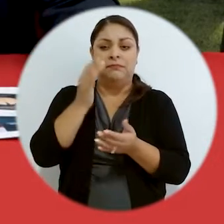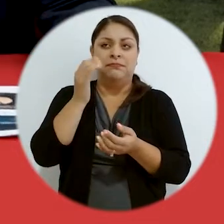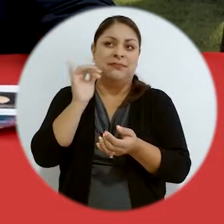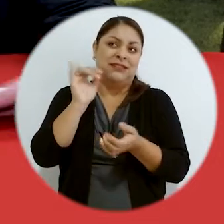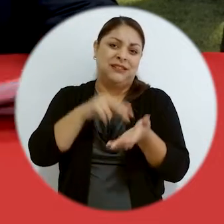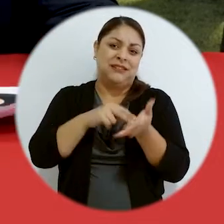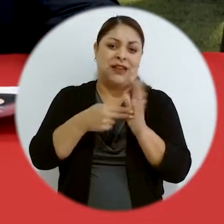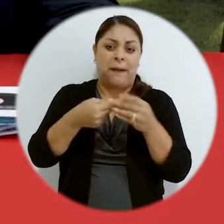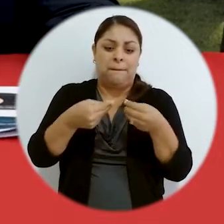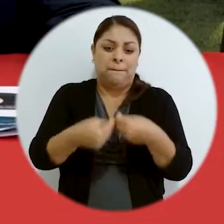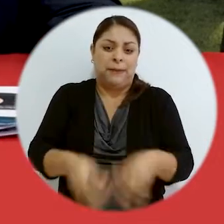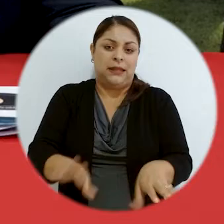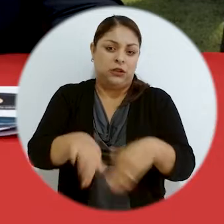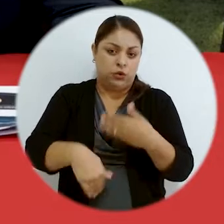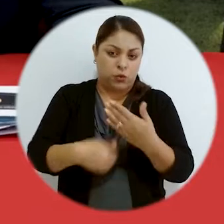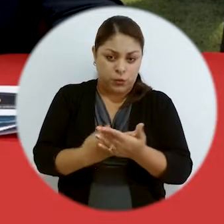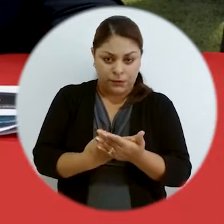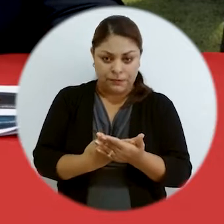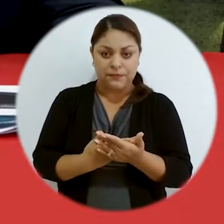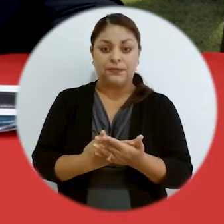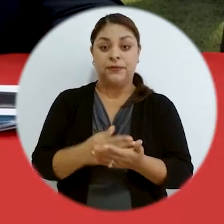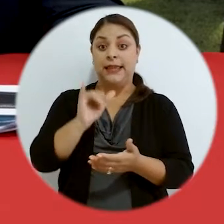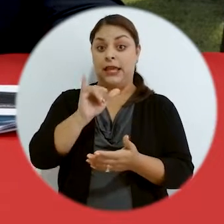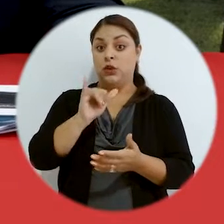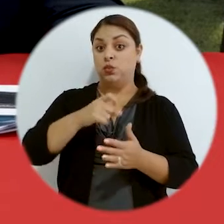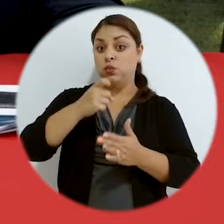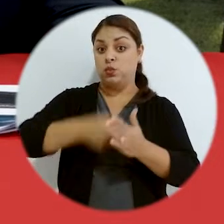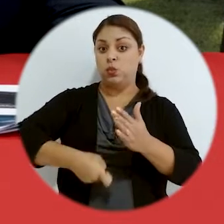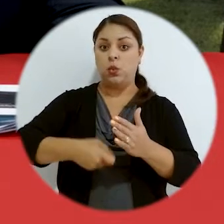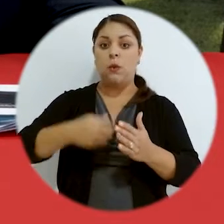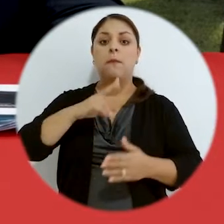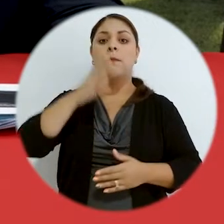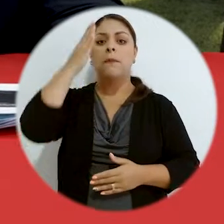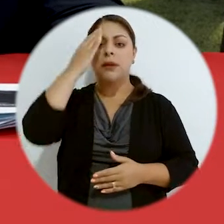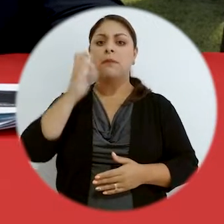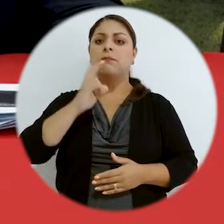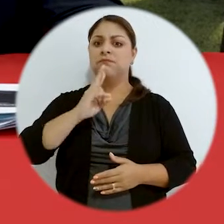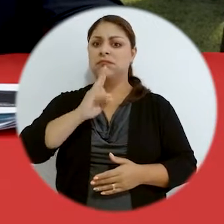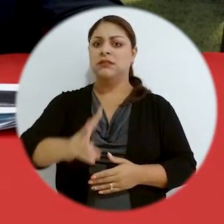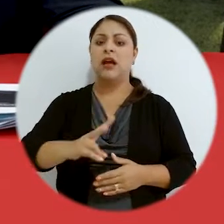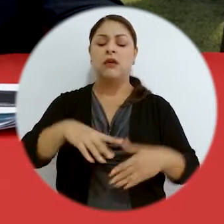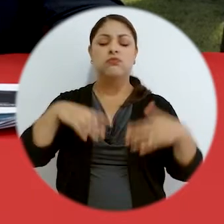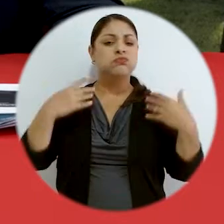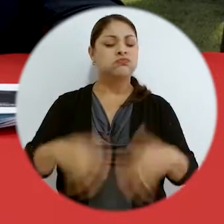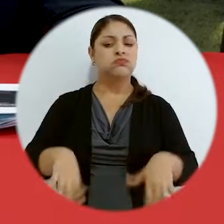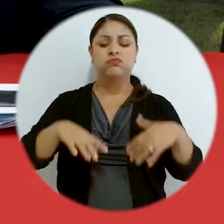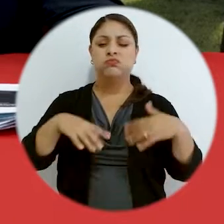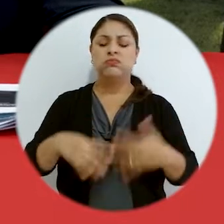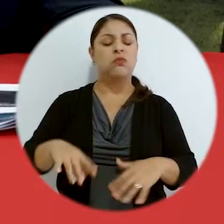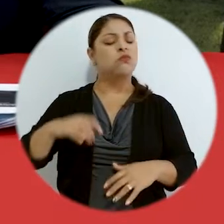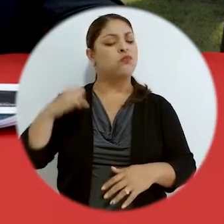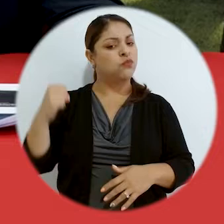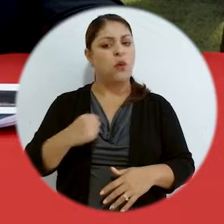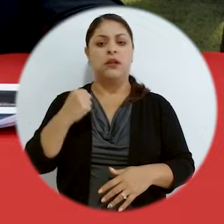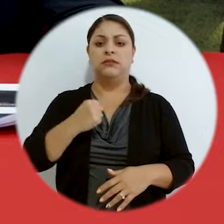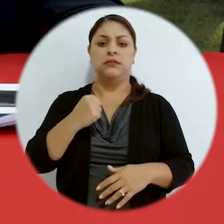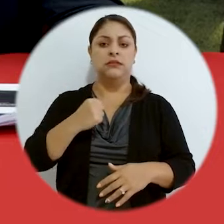un concepto muy duro para los costarricenses, porque la verdad caer en el gota a gota es una situación dramática.